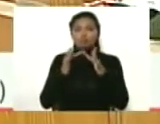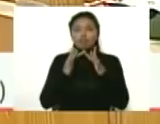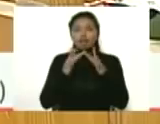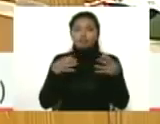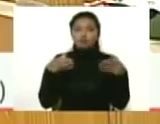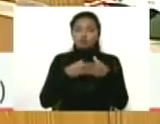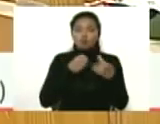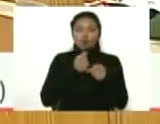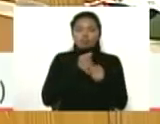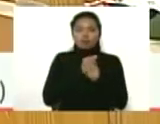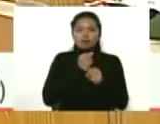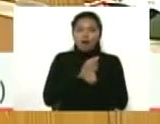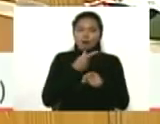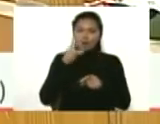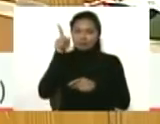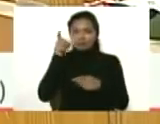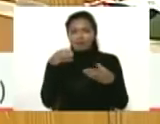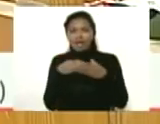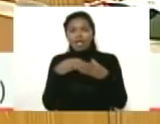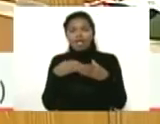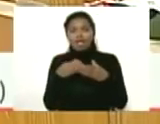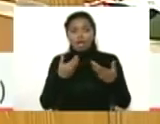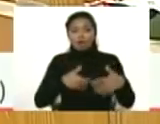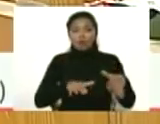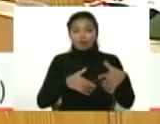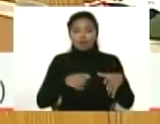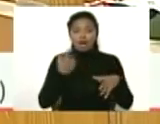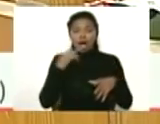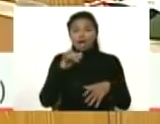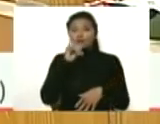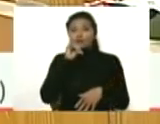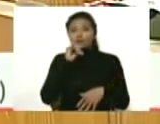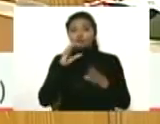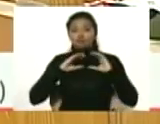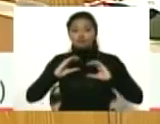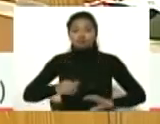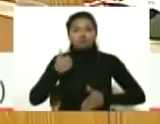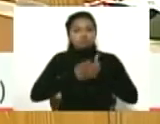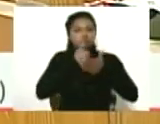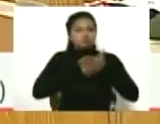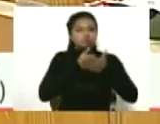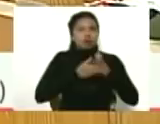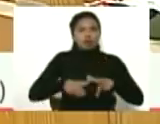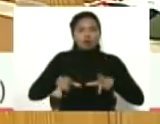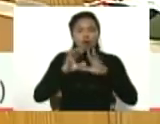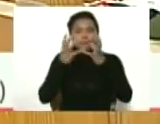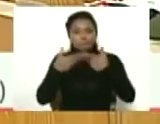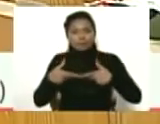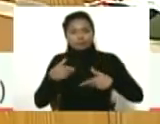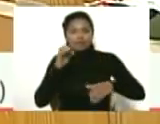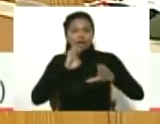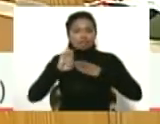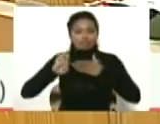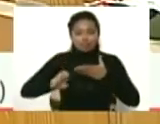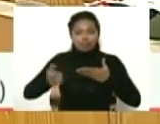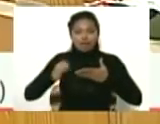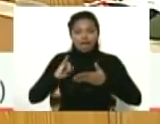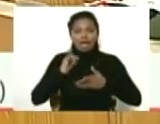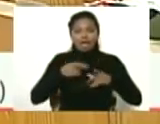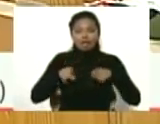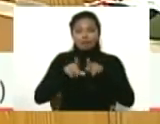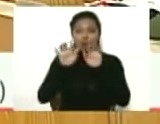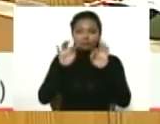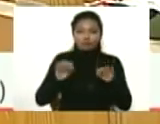clase obrera de Guayana. Y nos trae buenas noticias sobre los cuerpos combatientes de las empresas estratégicas